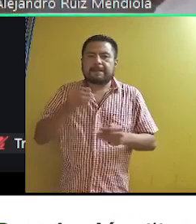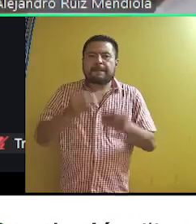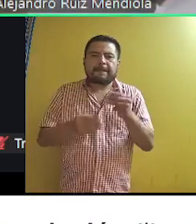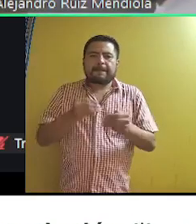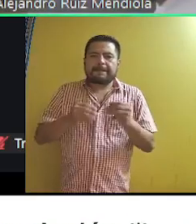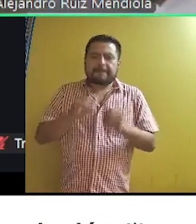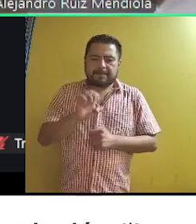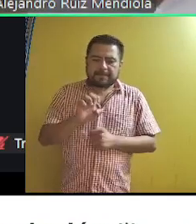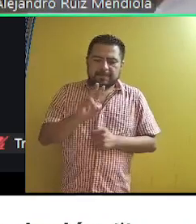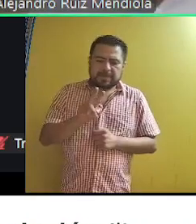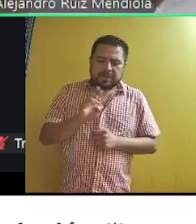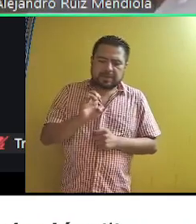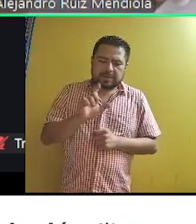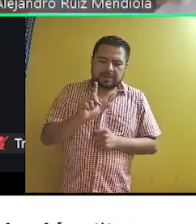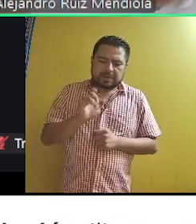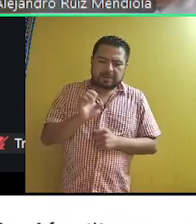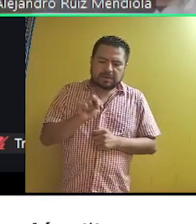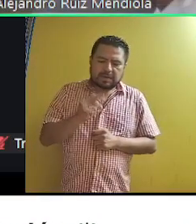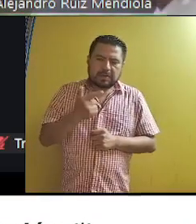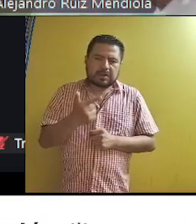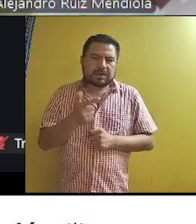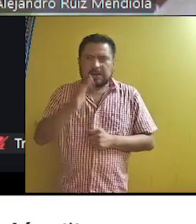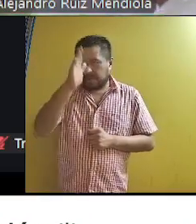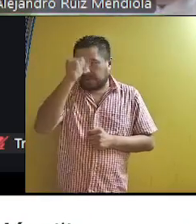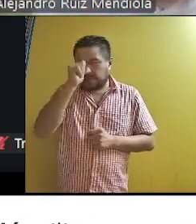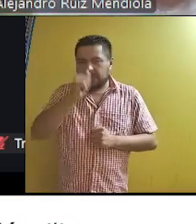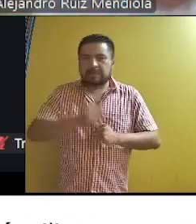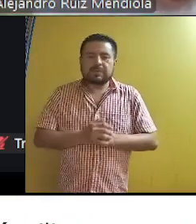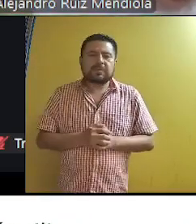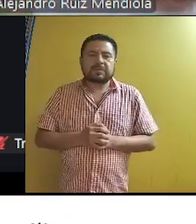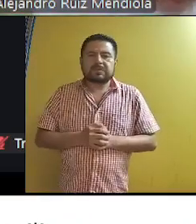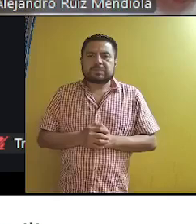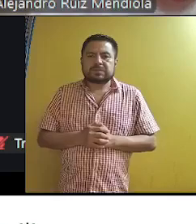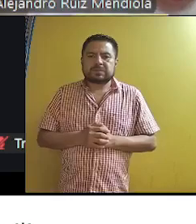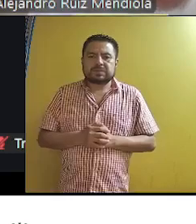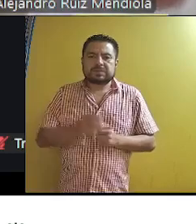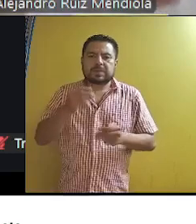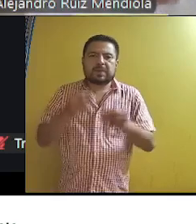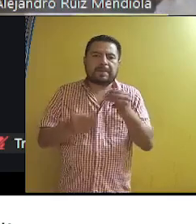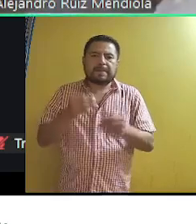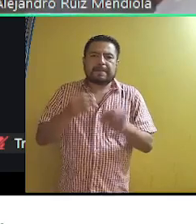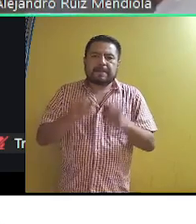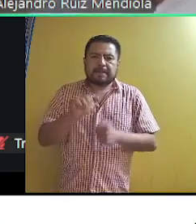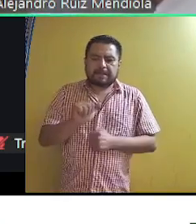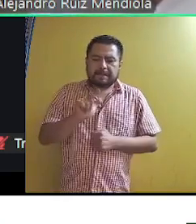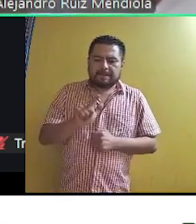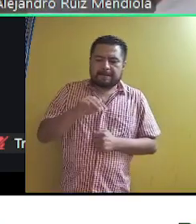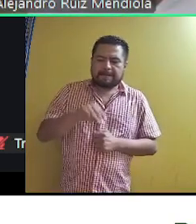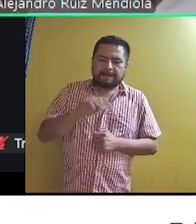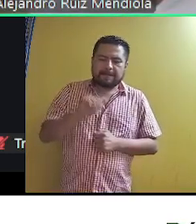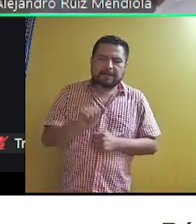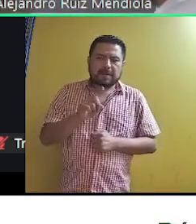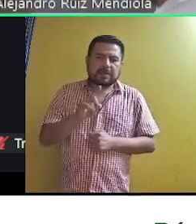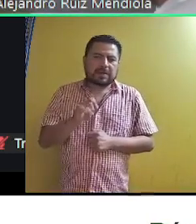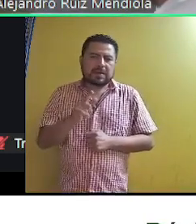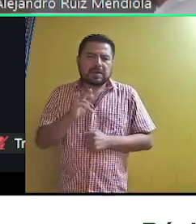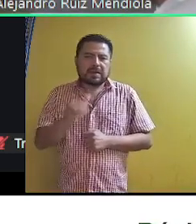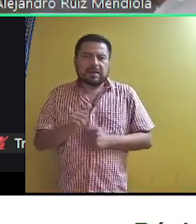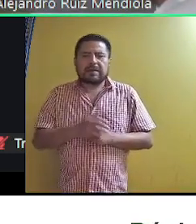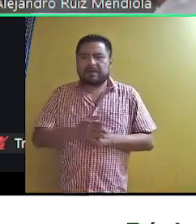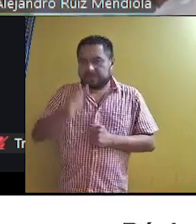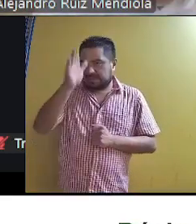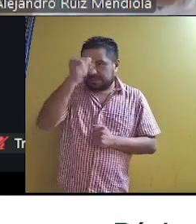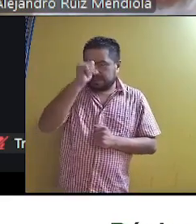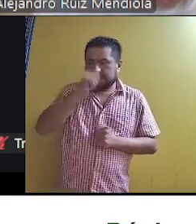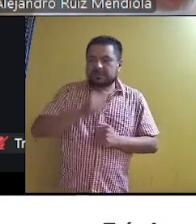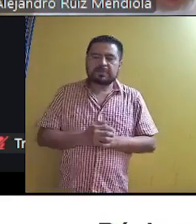Magistrada Evelyn Rodríguez Chinol. A favor. Magistrada Almadelia Eugenio Alcaraz. A favor.